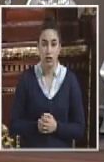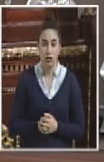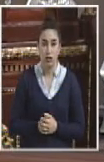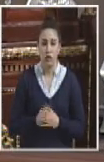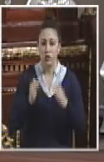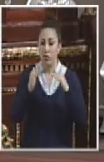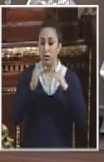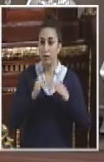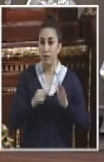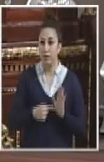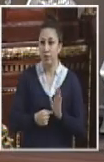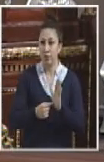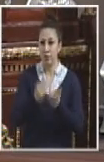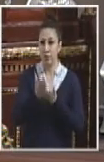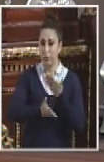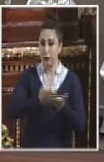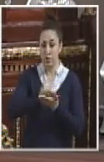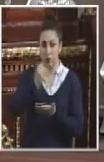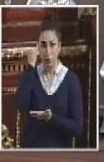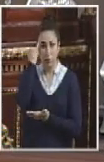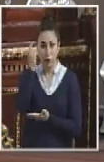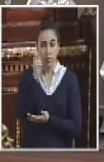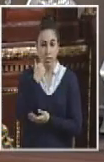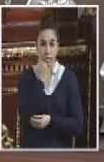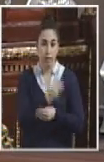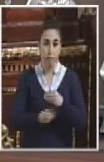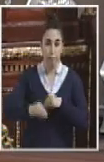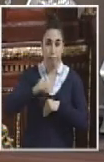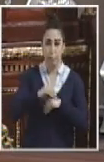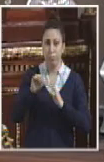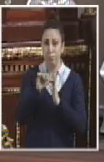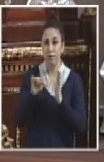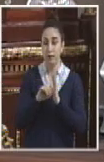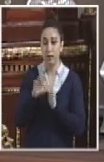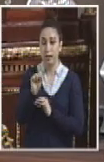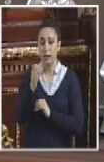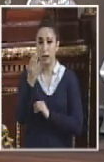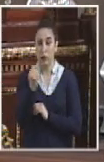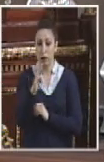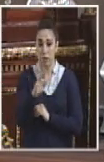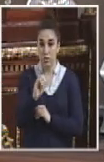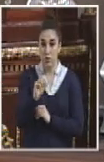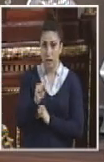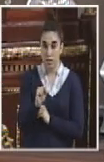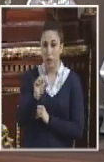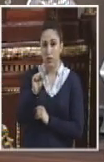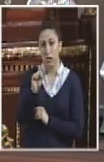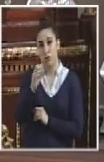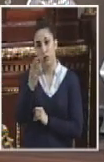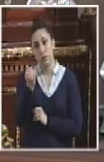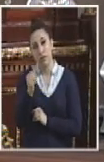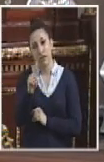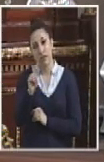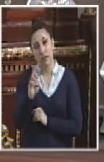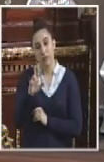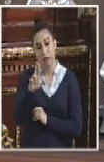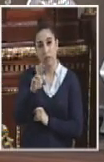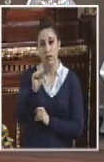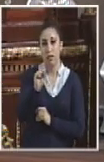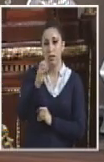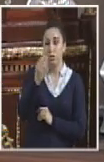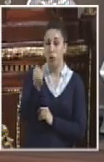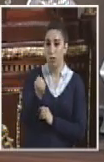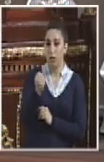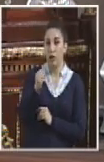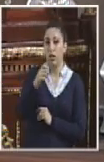Para presentar una iniciativa con proyecto de decreto por el que se adicionan los artículos 69 bis, 69 ter y 69 quater